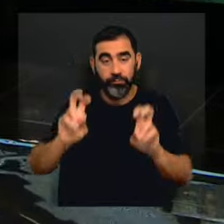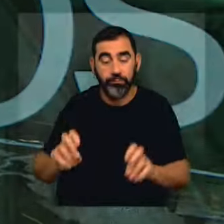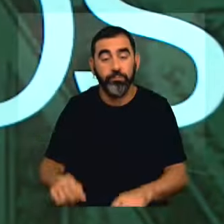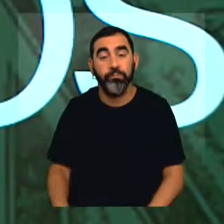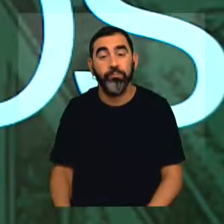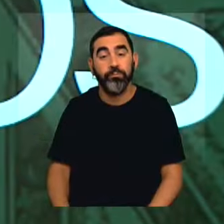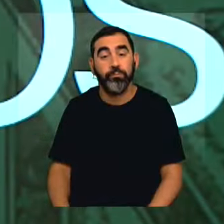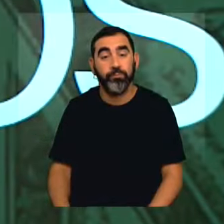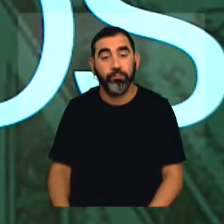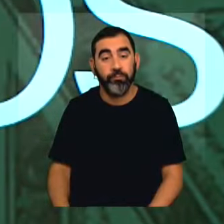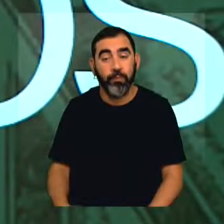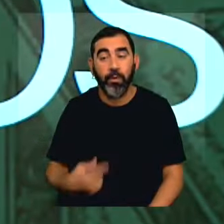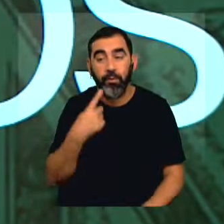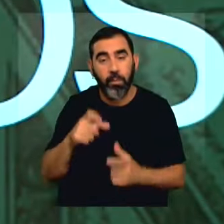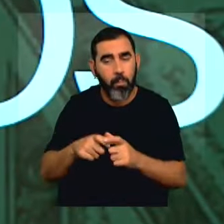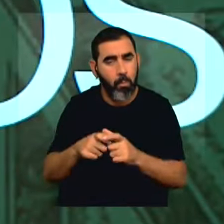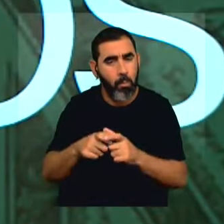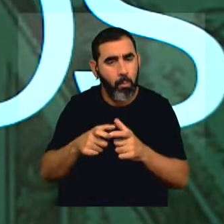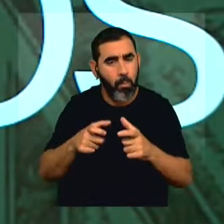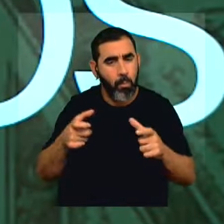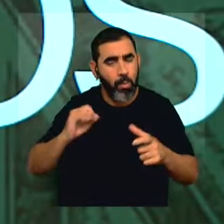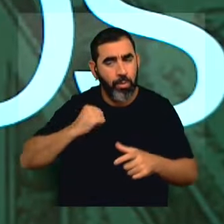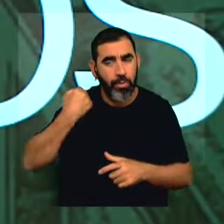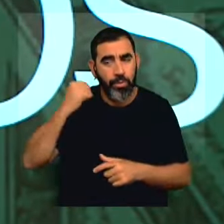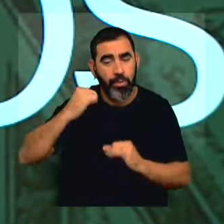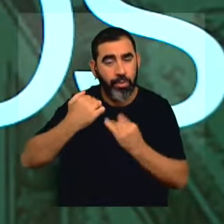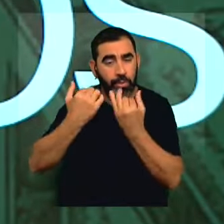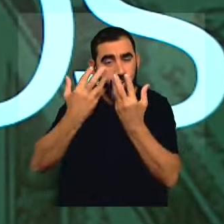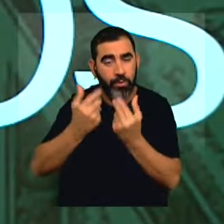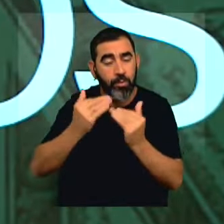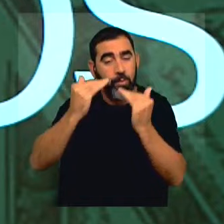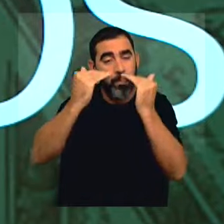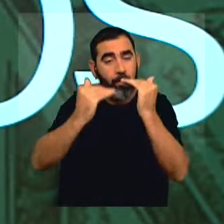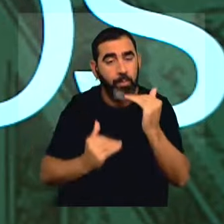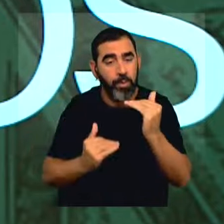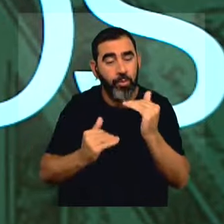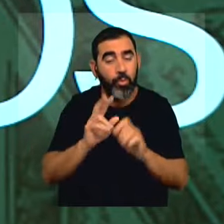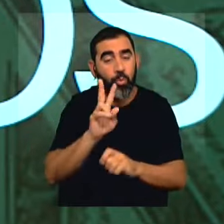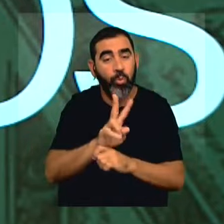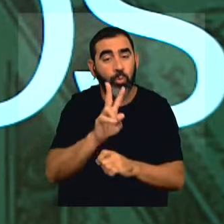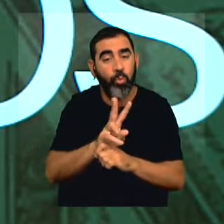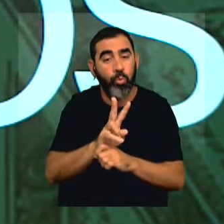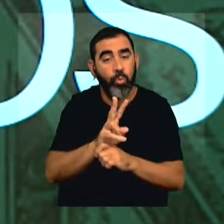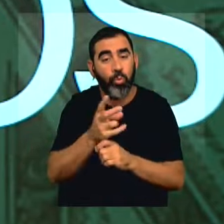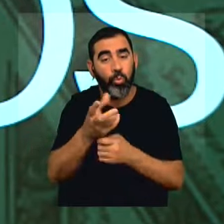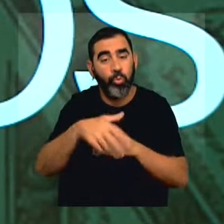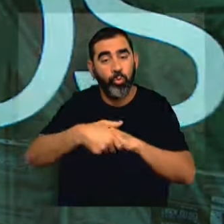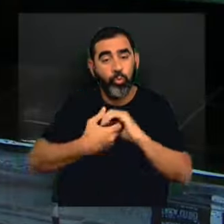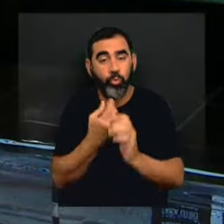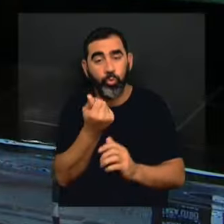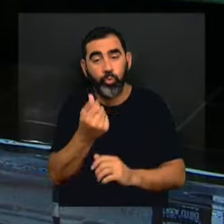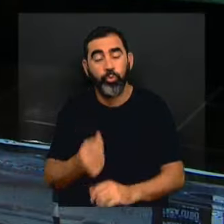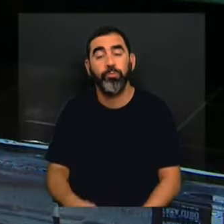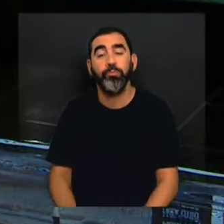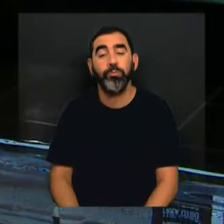dice que ha crecido el crimen organizado y ha bajado el control sobre el lavado de